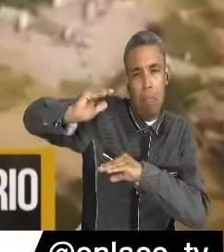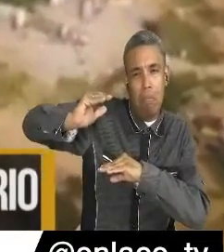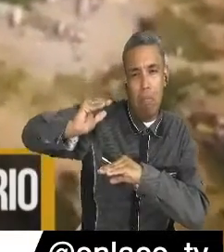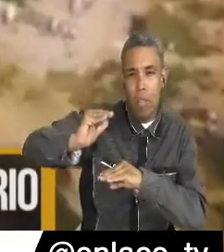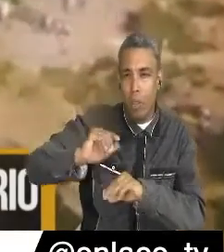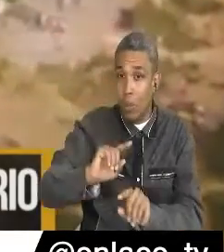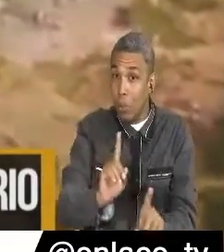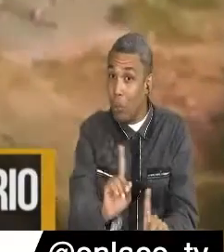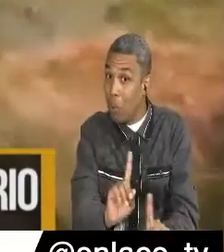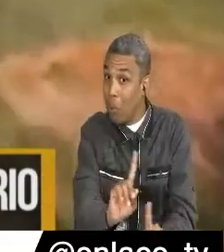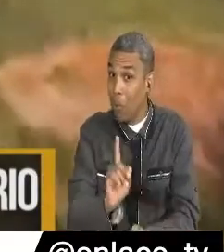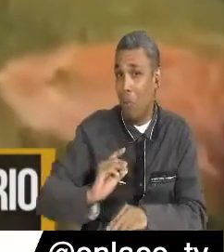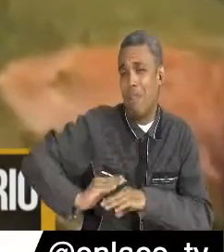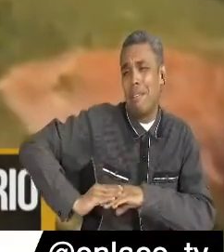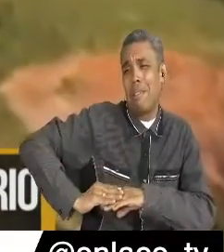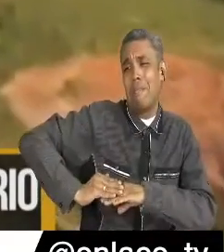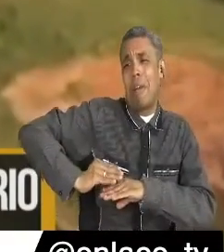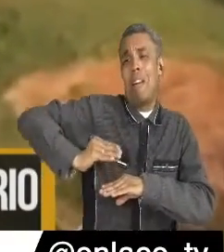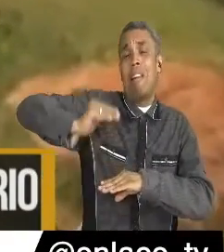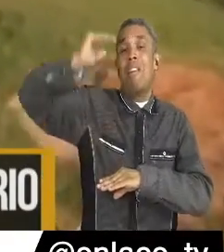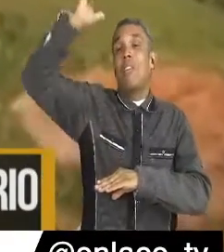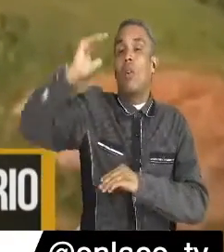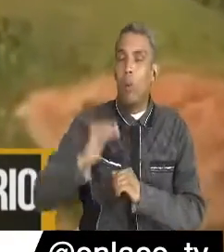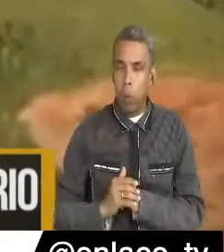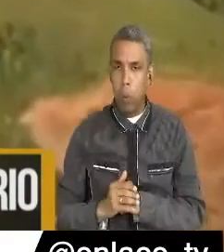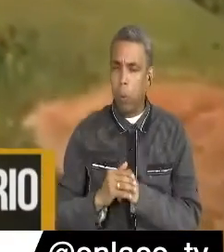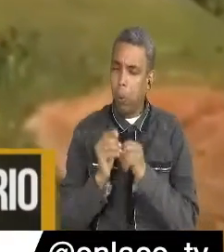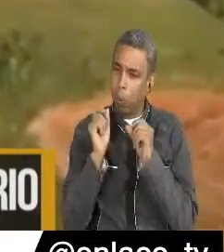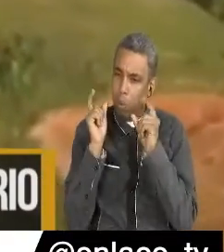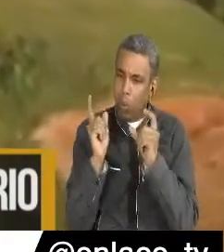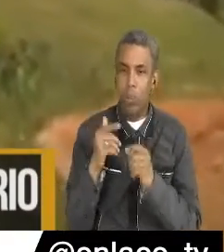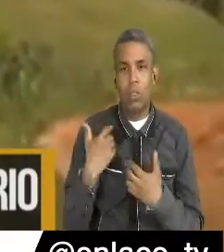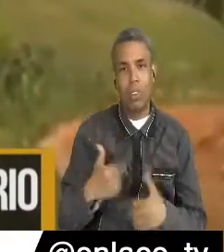correctamente. No paguen por eso, por Dios.